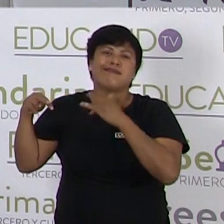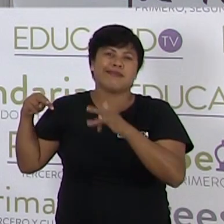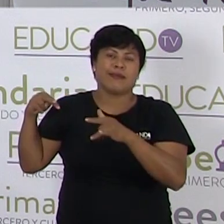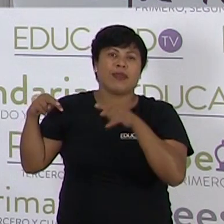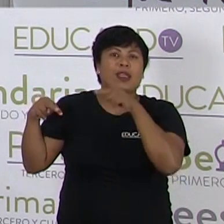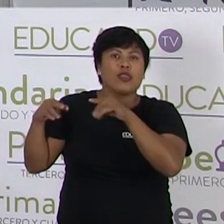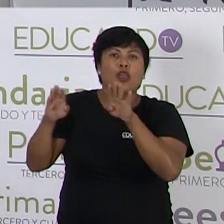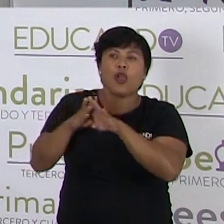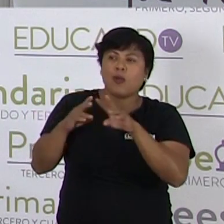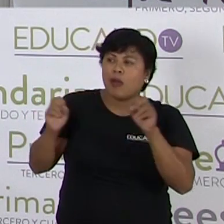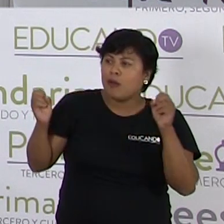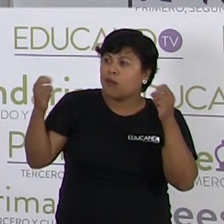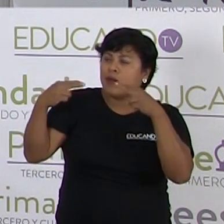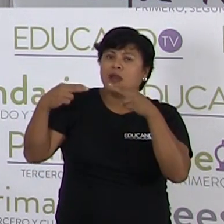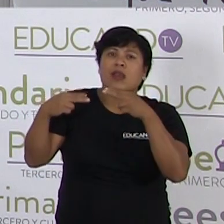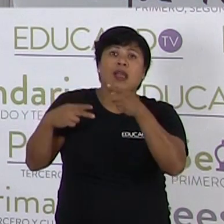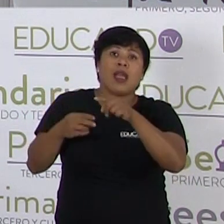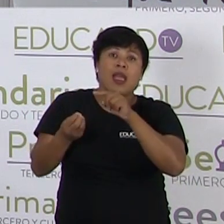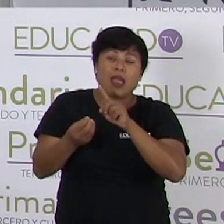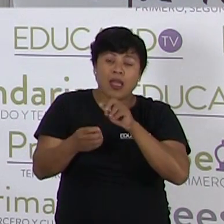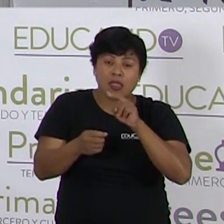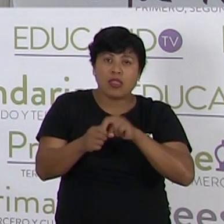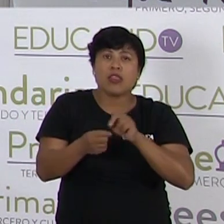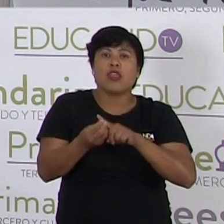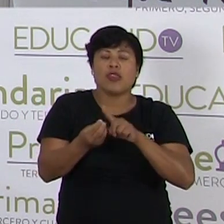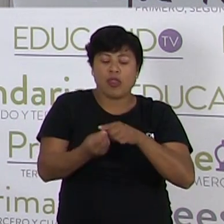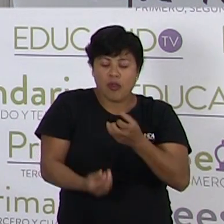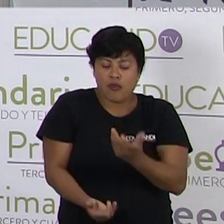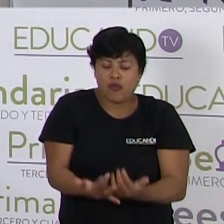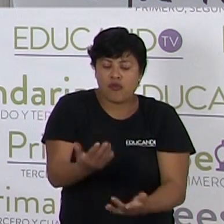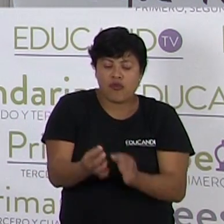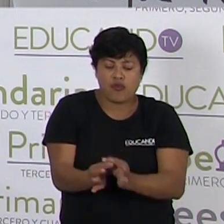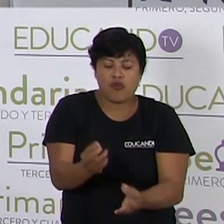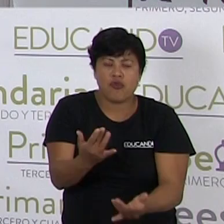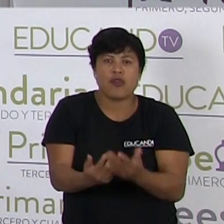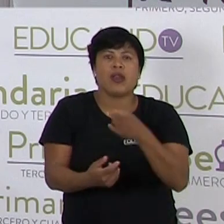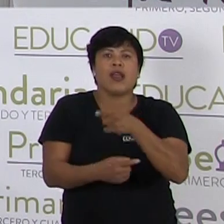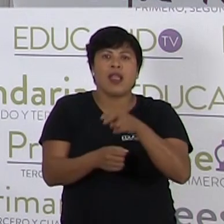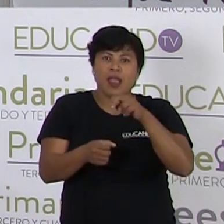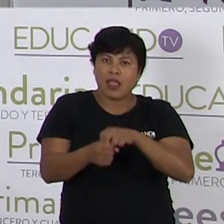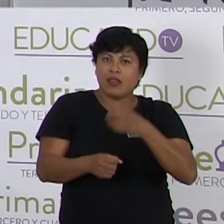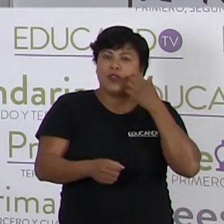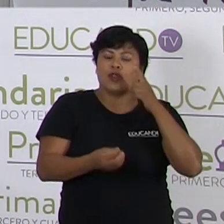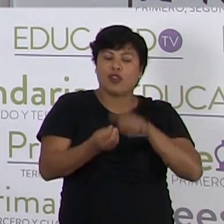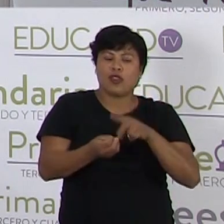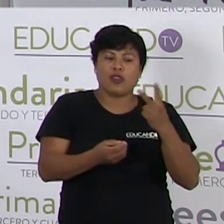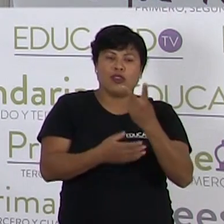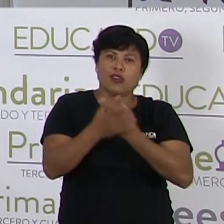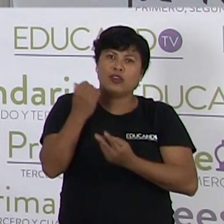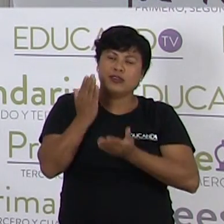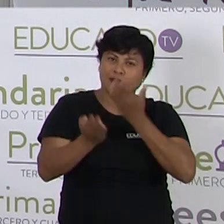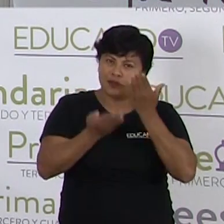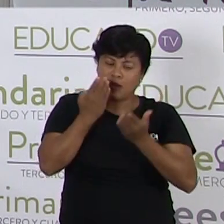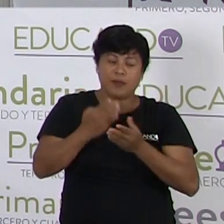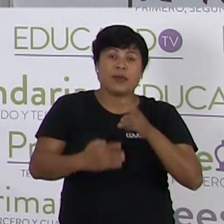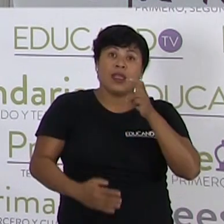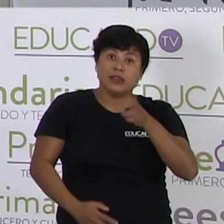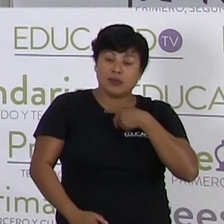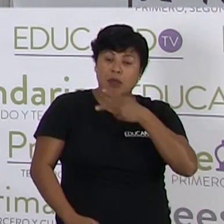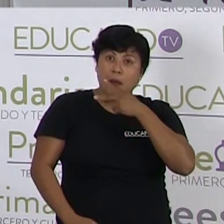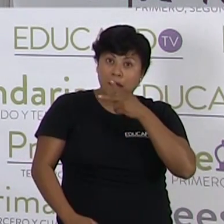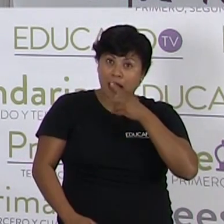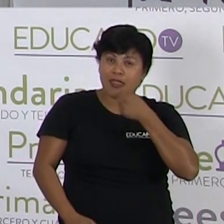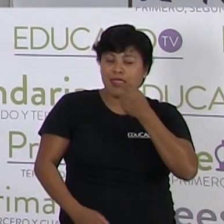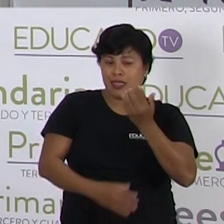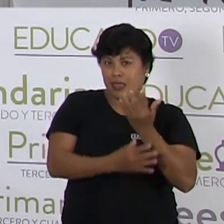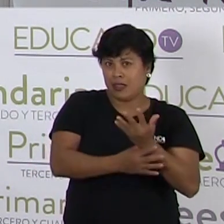conocieron en una fogata que realizó la escuela donde estudiaban. Mi papá cuenta que desde que